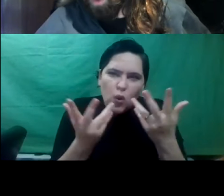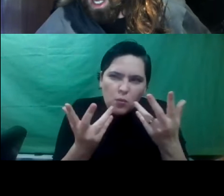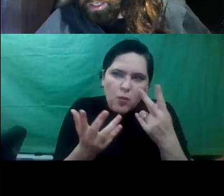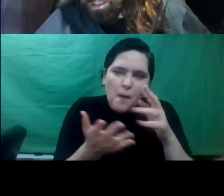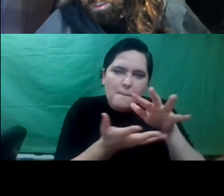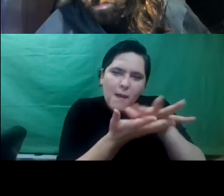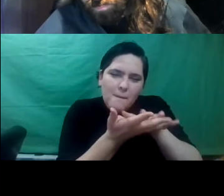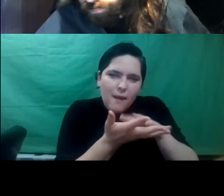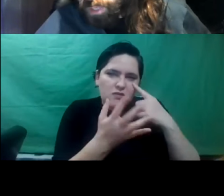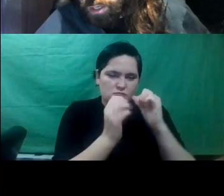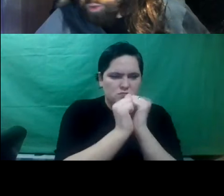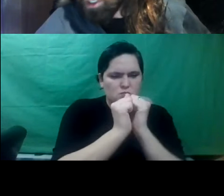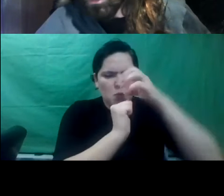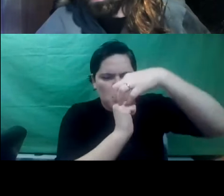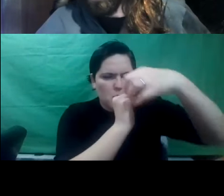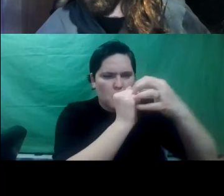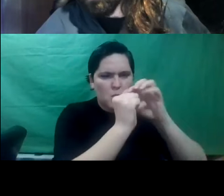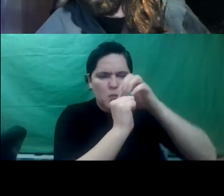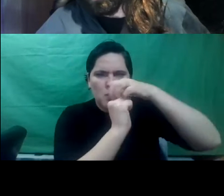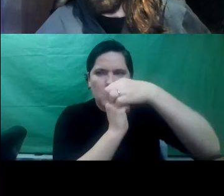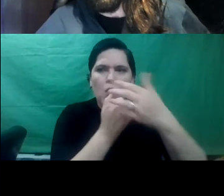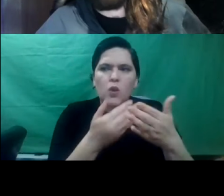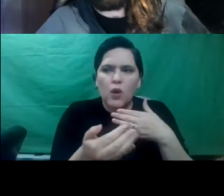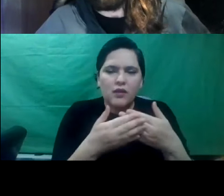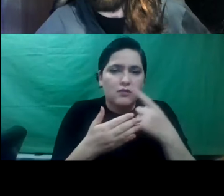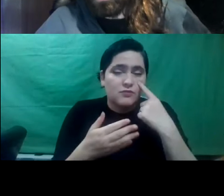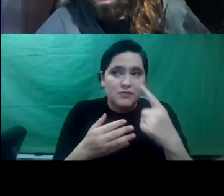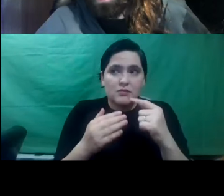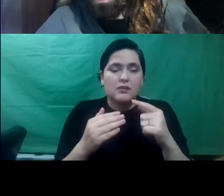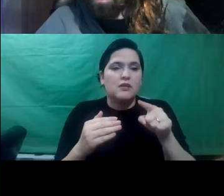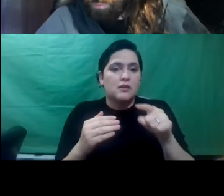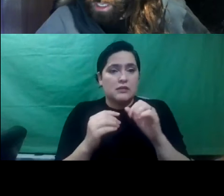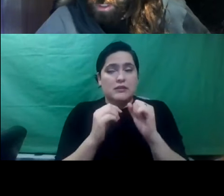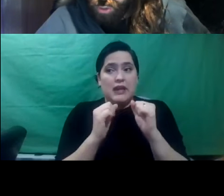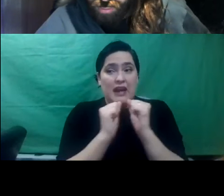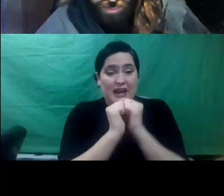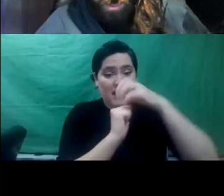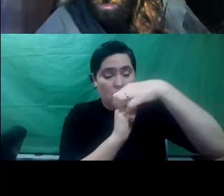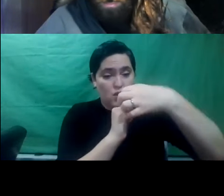es modular no linealidades. Cada región tiene una no linealidad que transforma